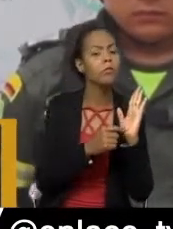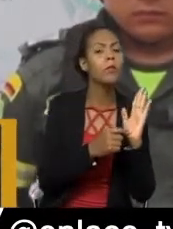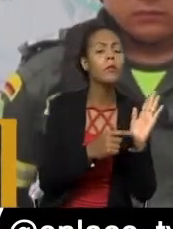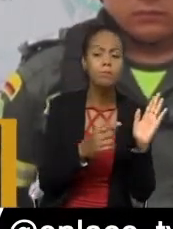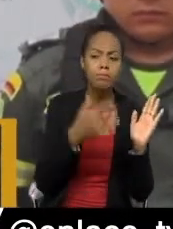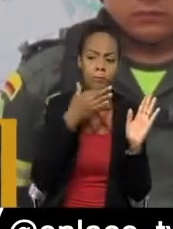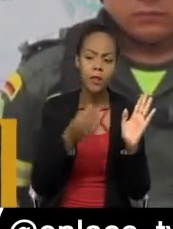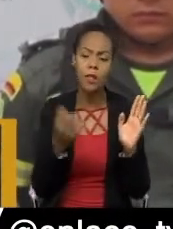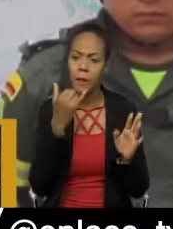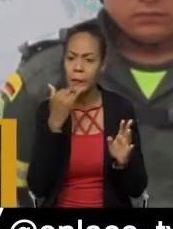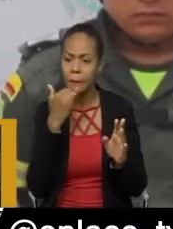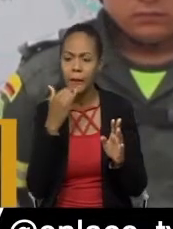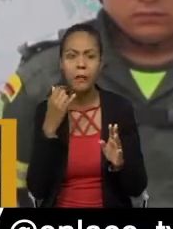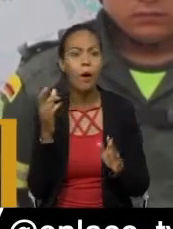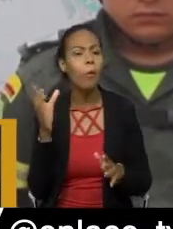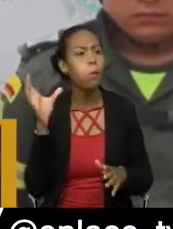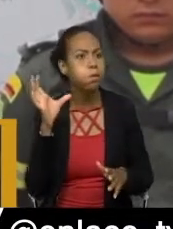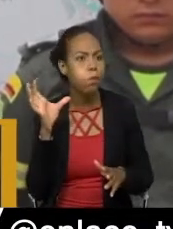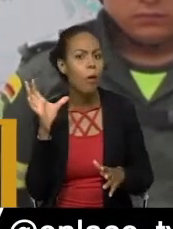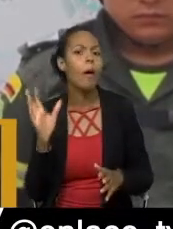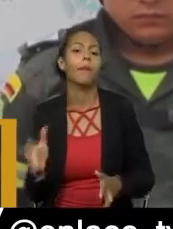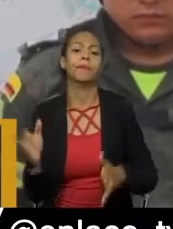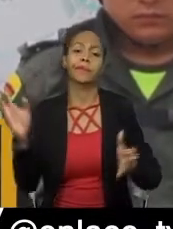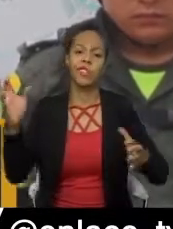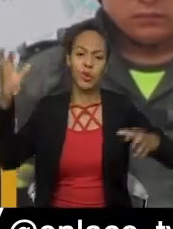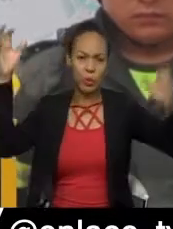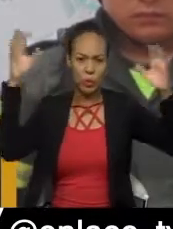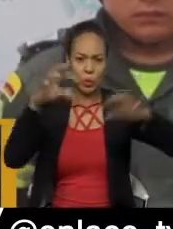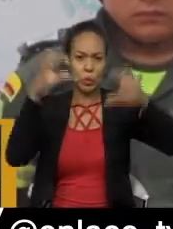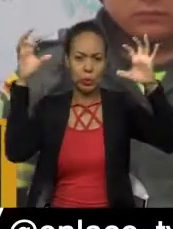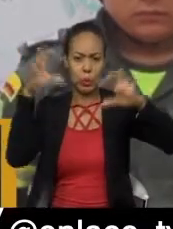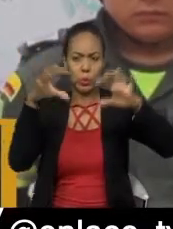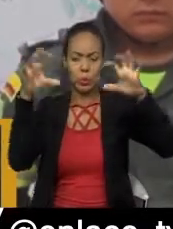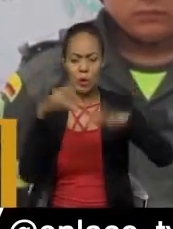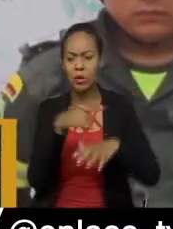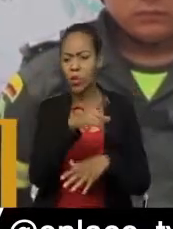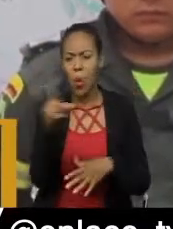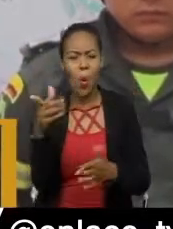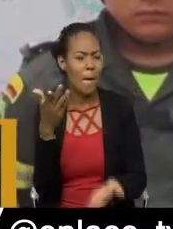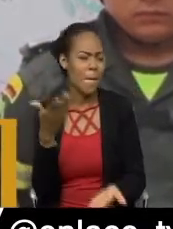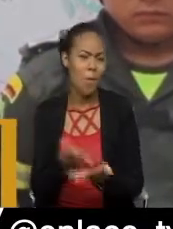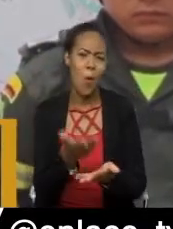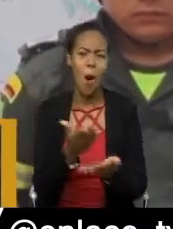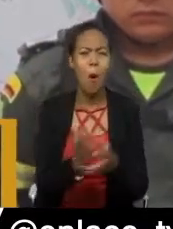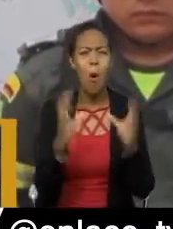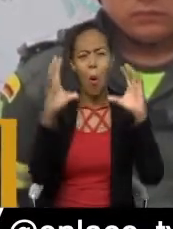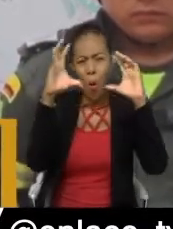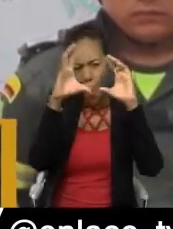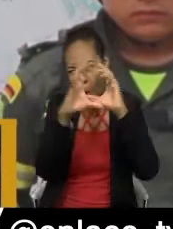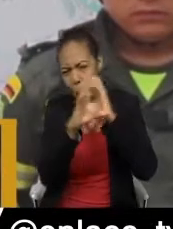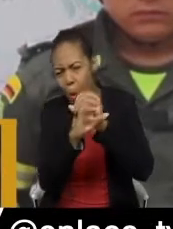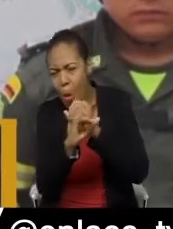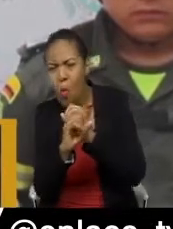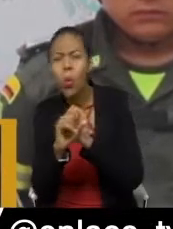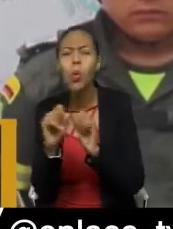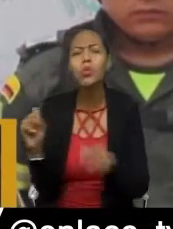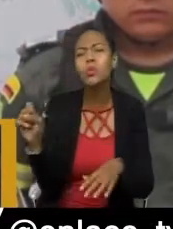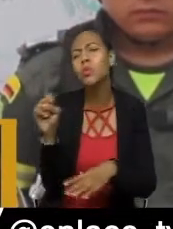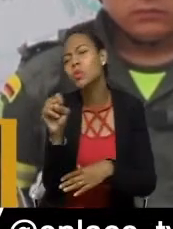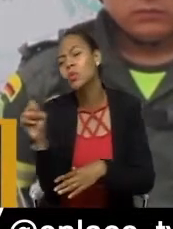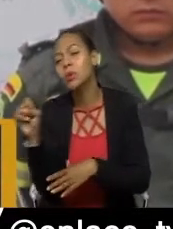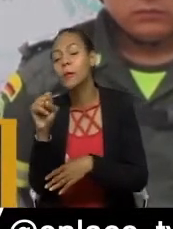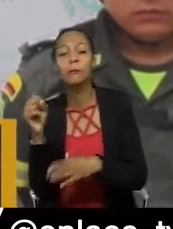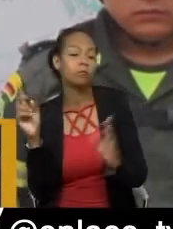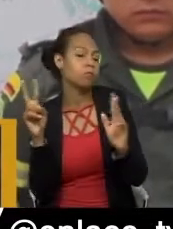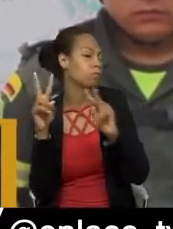se presentaba una fuerte lluvia, el piso estaba mojado, la oscuridad de la vía, y estamos en esa